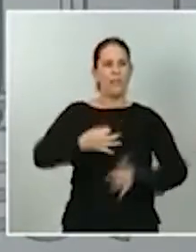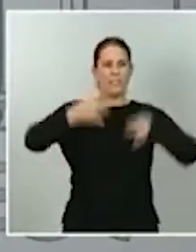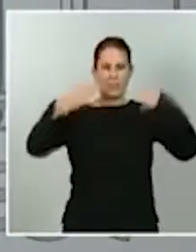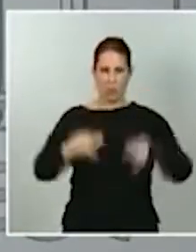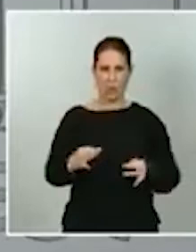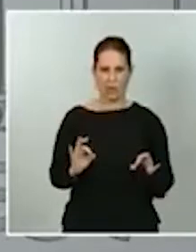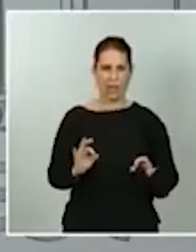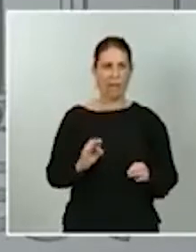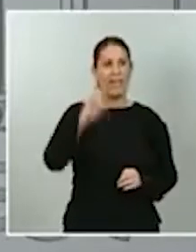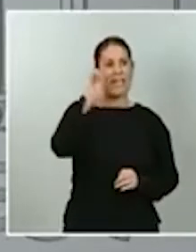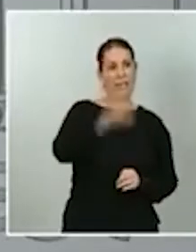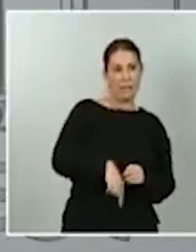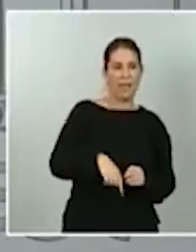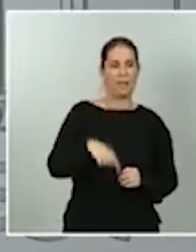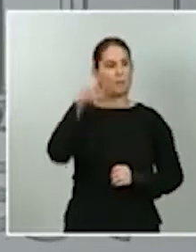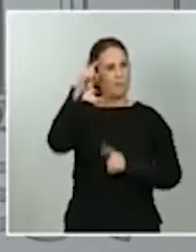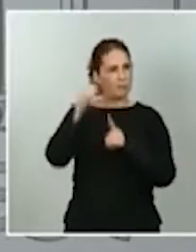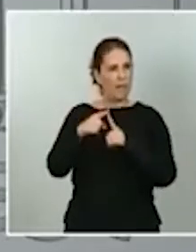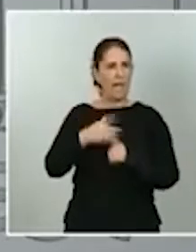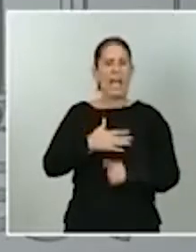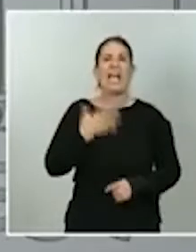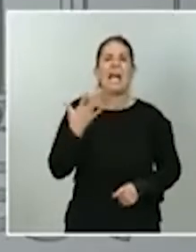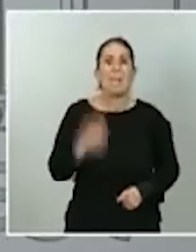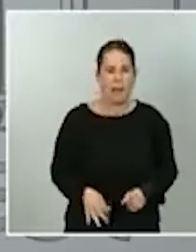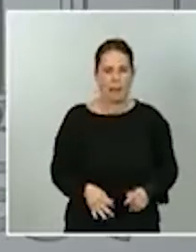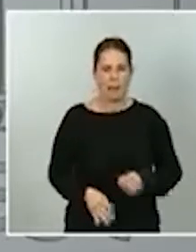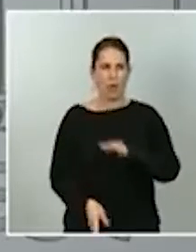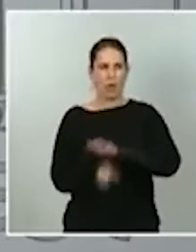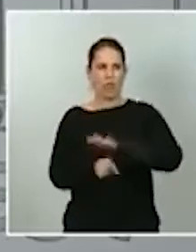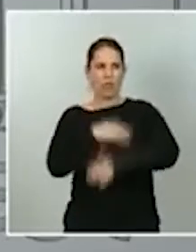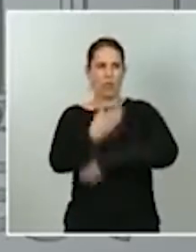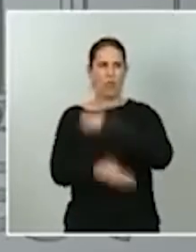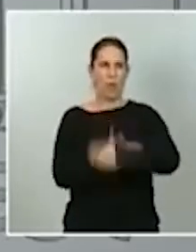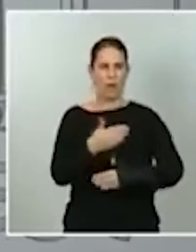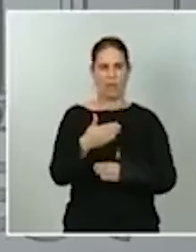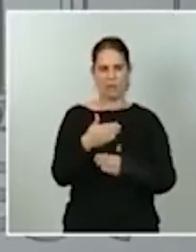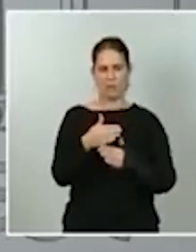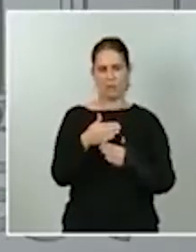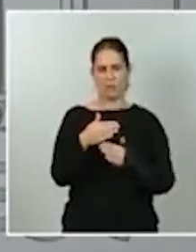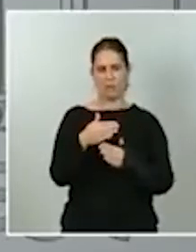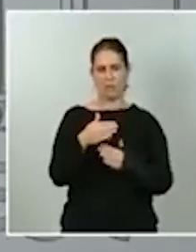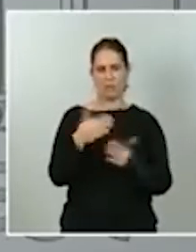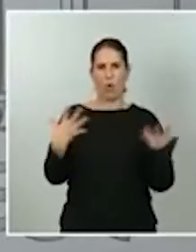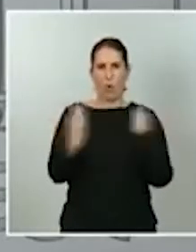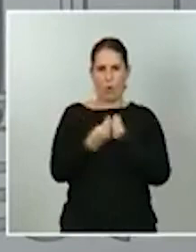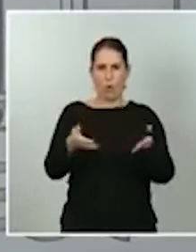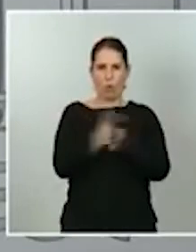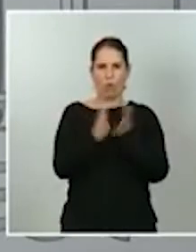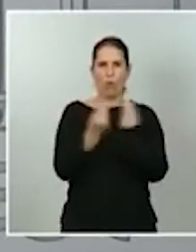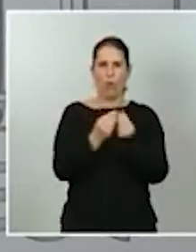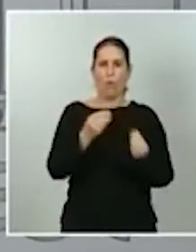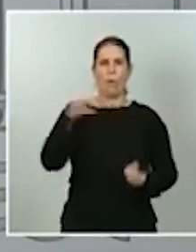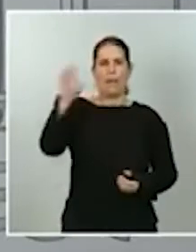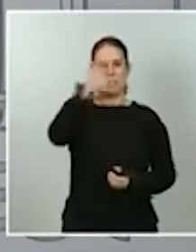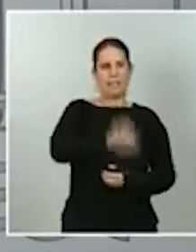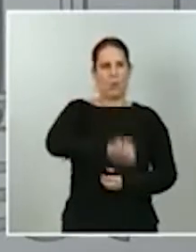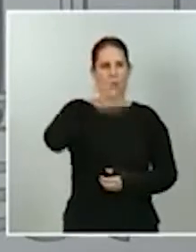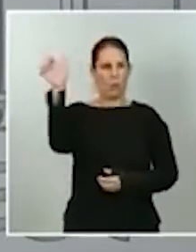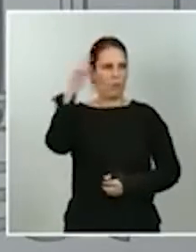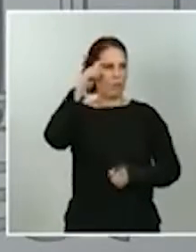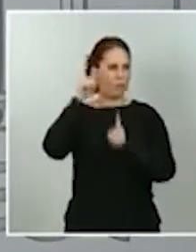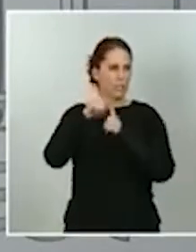otra parte para que seamos capaces de continuar en esa senda conjuntamente con los países europeos para que el conjunto de europa